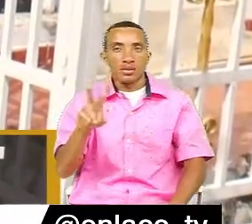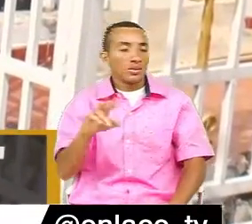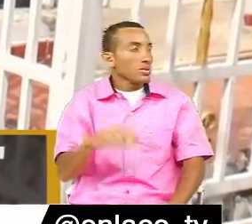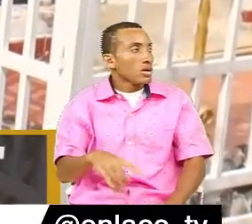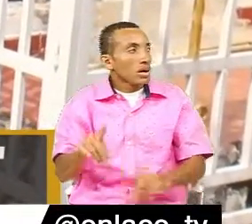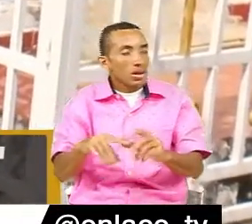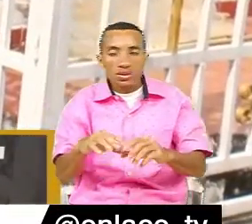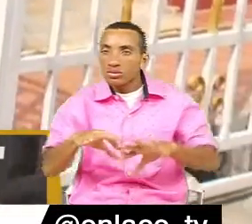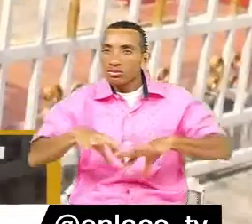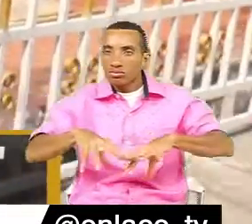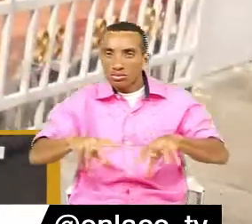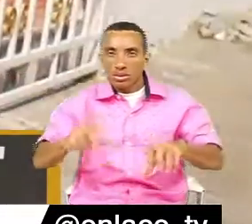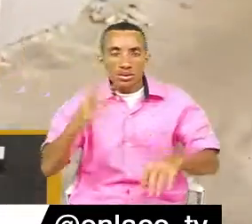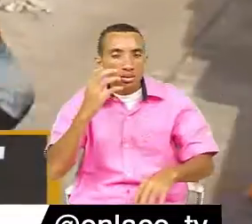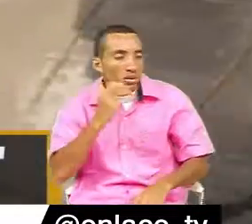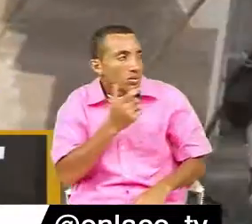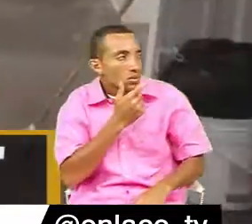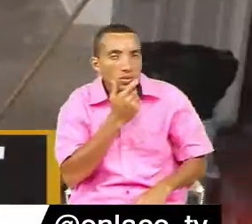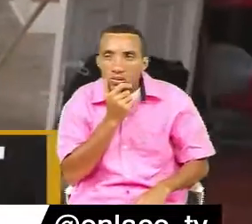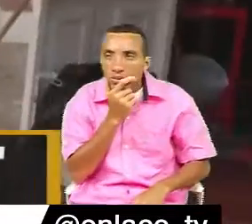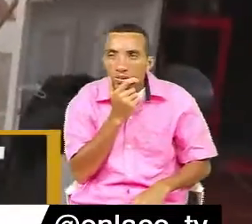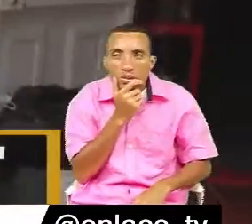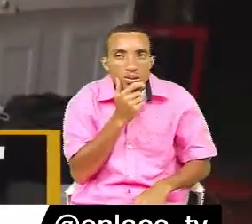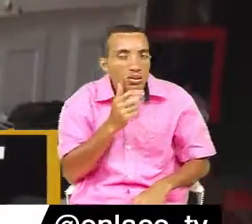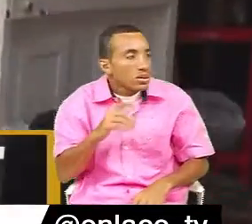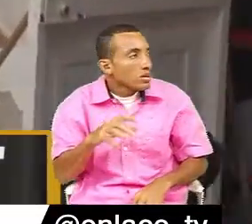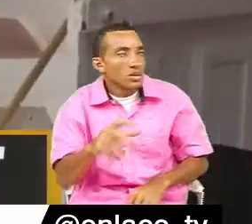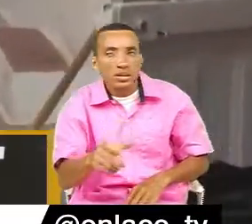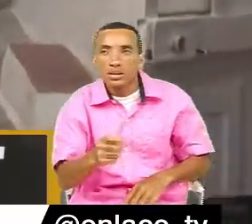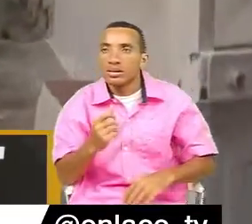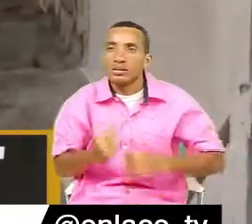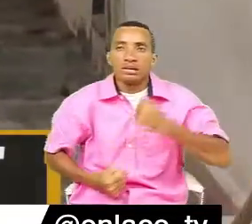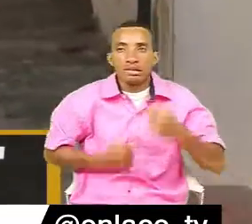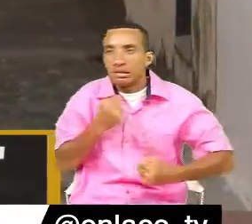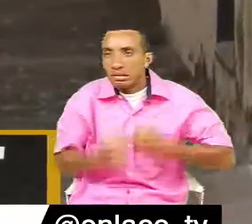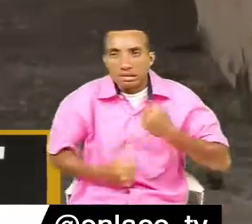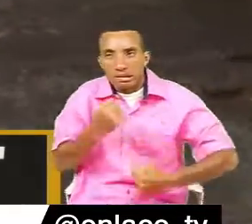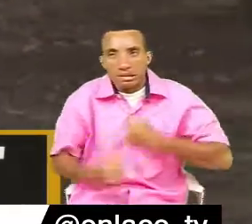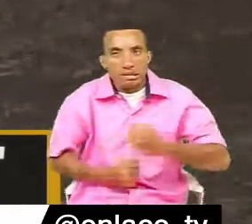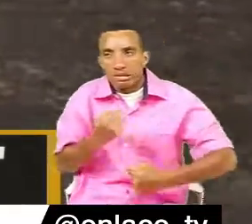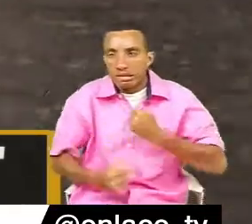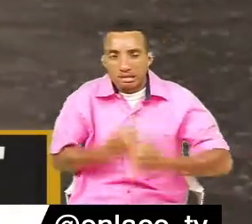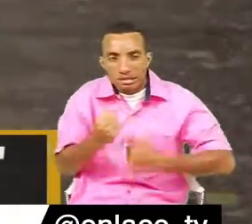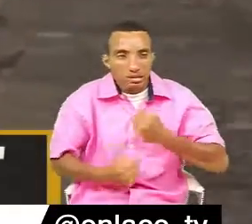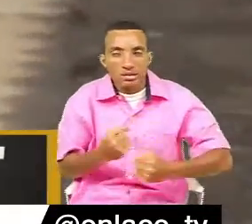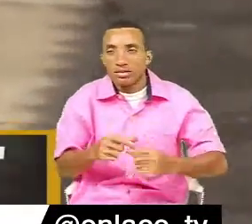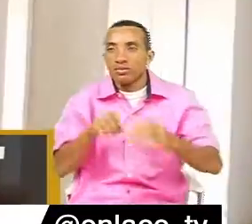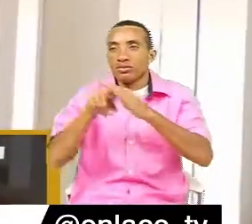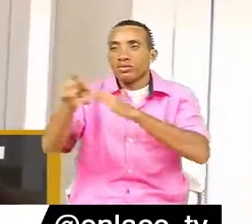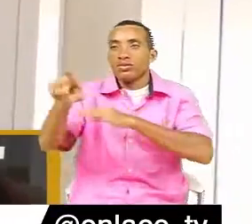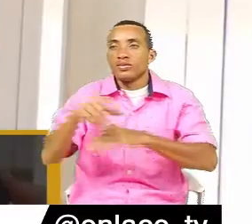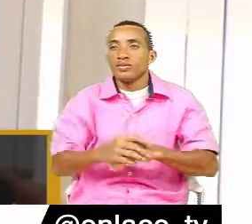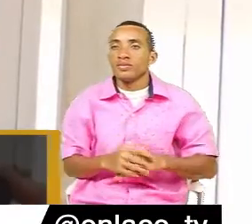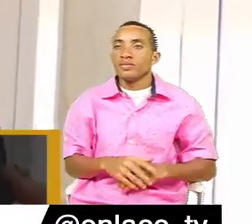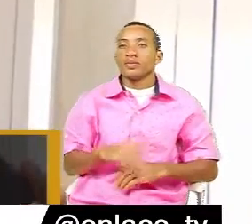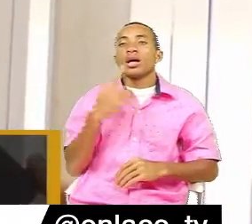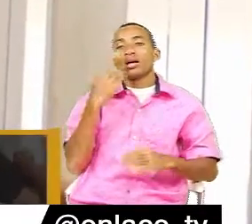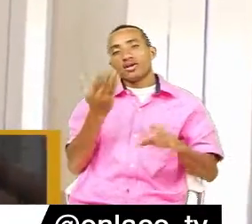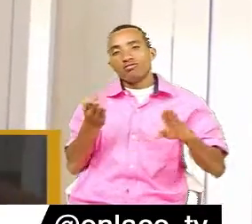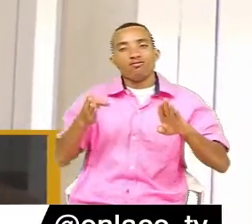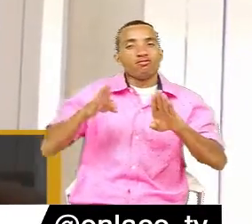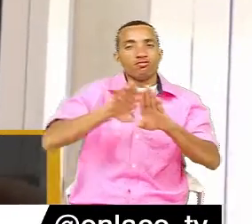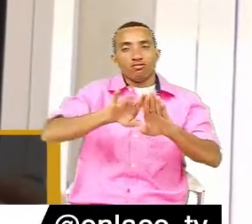que los delincuentes, a través de la modalidad de ventosa, roben frecuentemente las residencias. Sí, no hay, tiene todo cerrado, controlado,